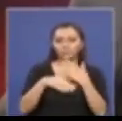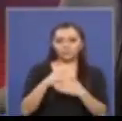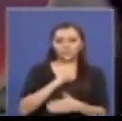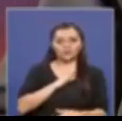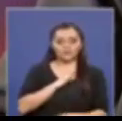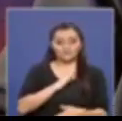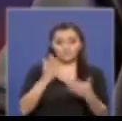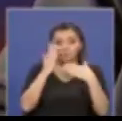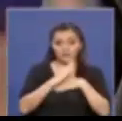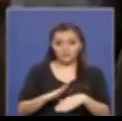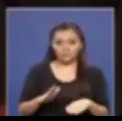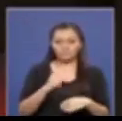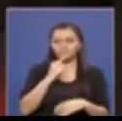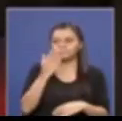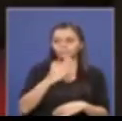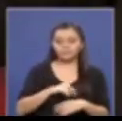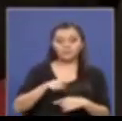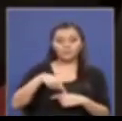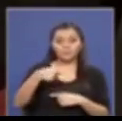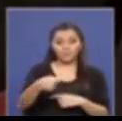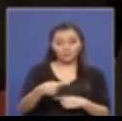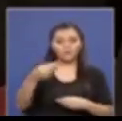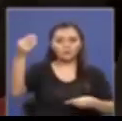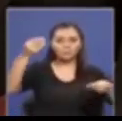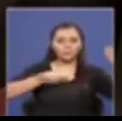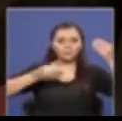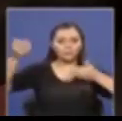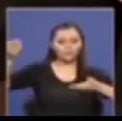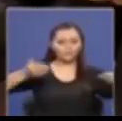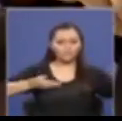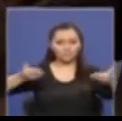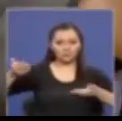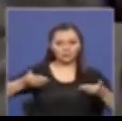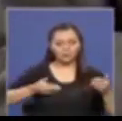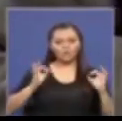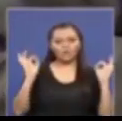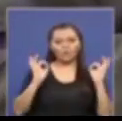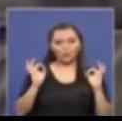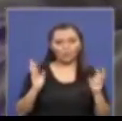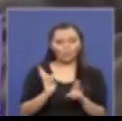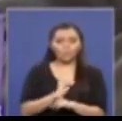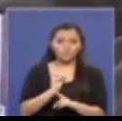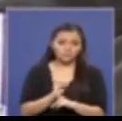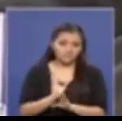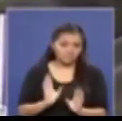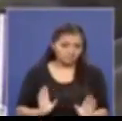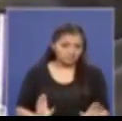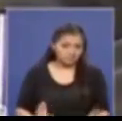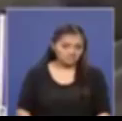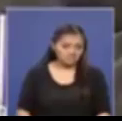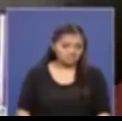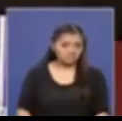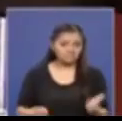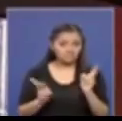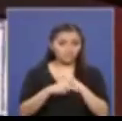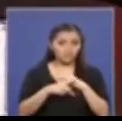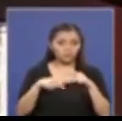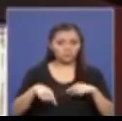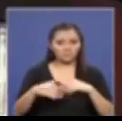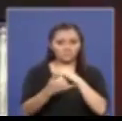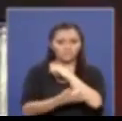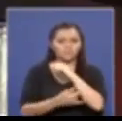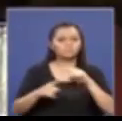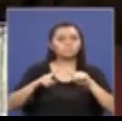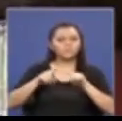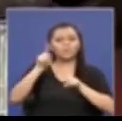con la generación térmica. Generación térmica es la que importa o consume lo que producimos en el país, pero a